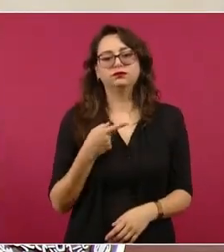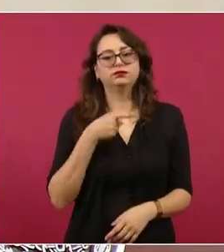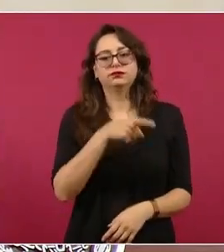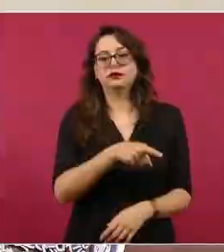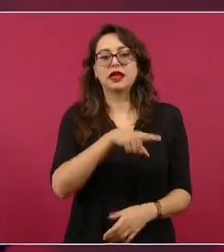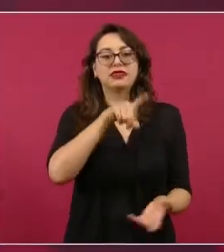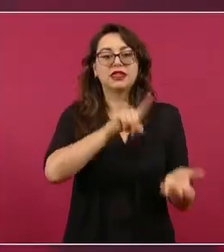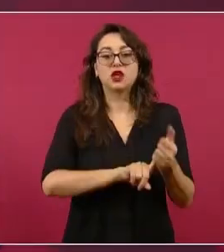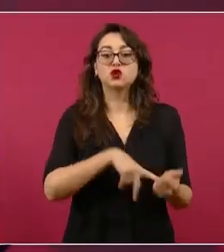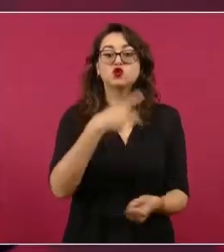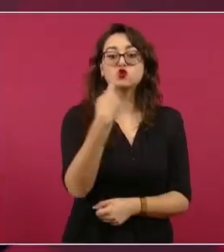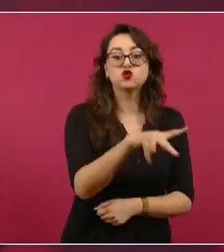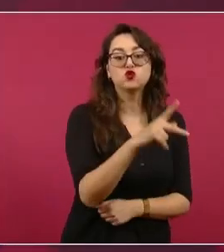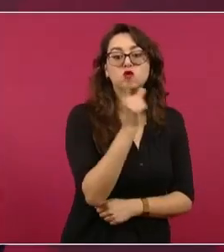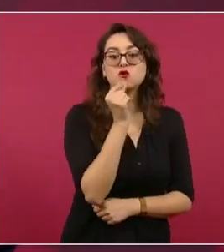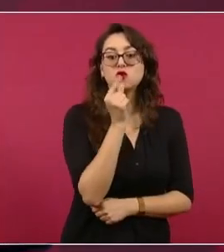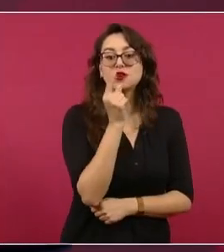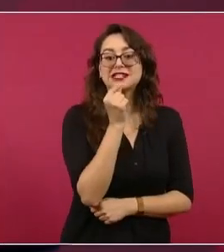sus propios